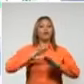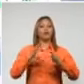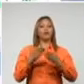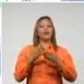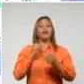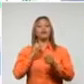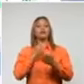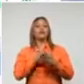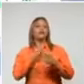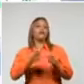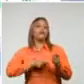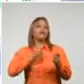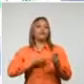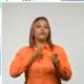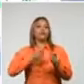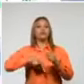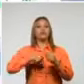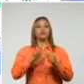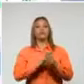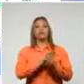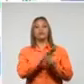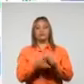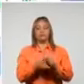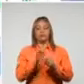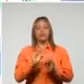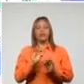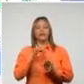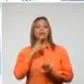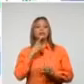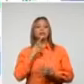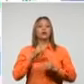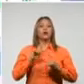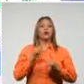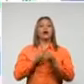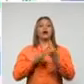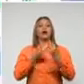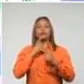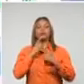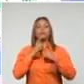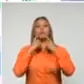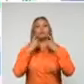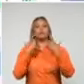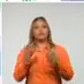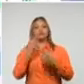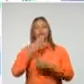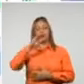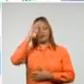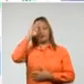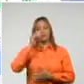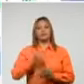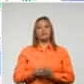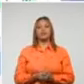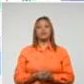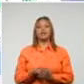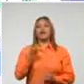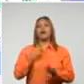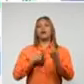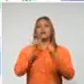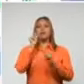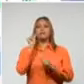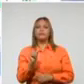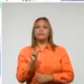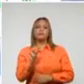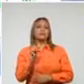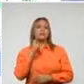la epidemia de la COVID-19, lo cual supone un reto mayor para la nación. Algunas muchas personas que en tono de